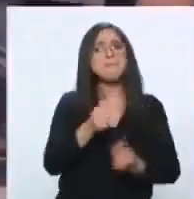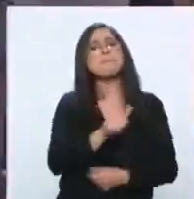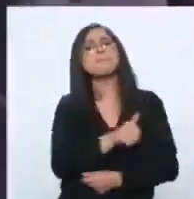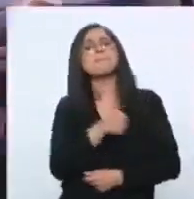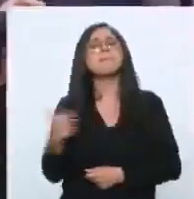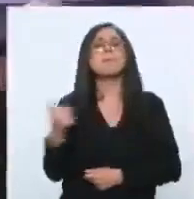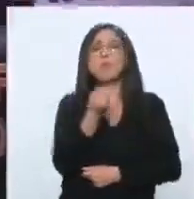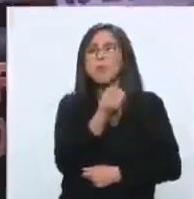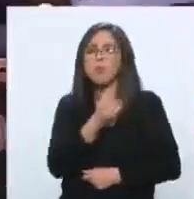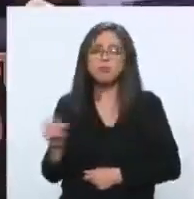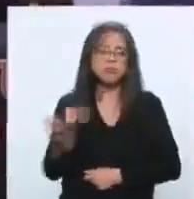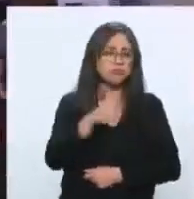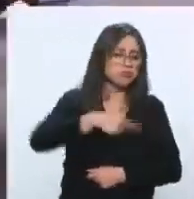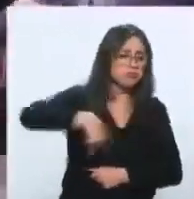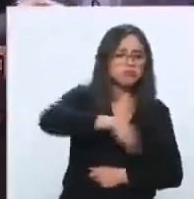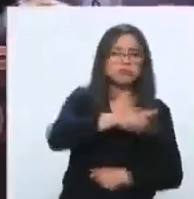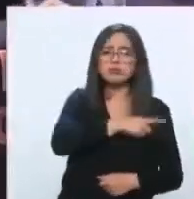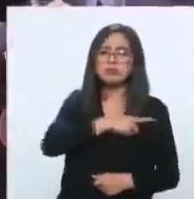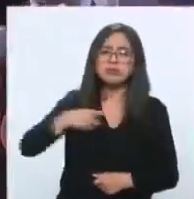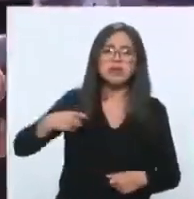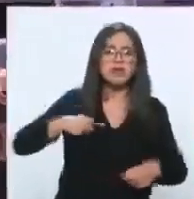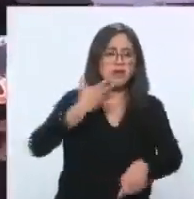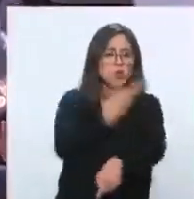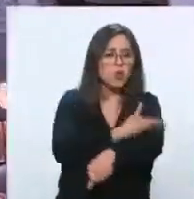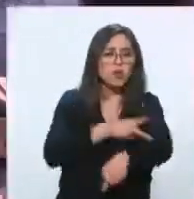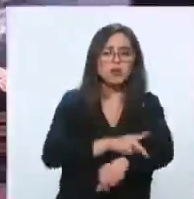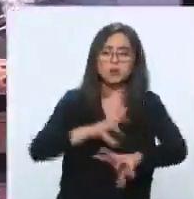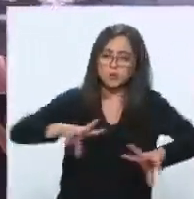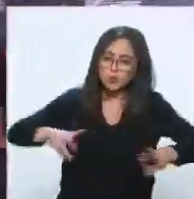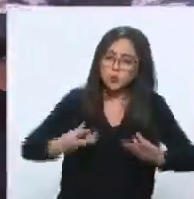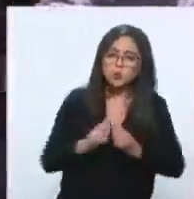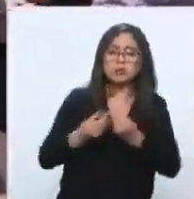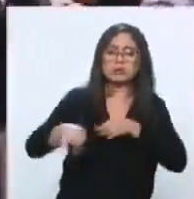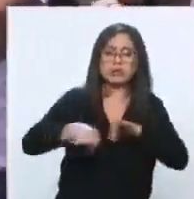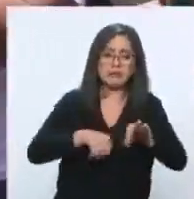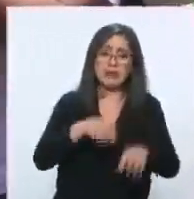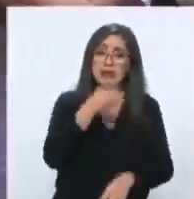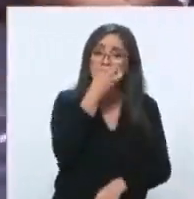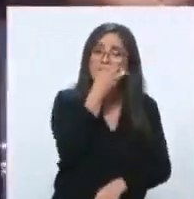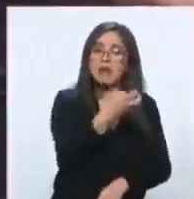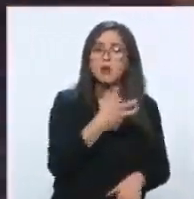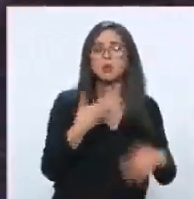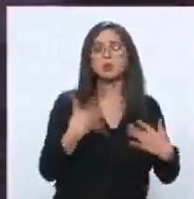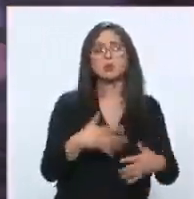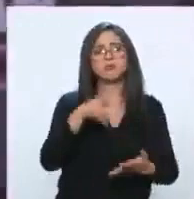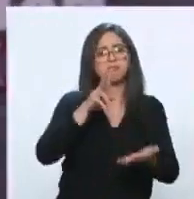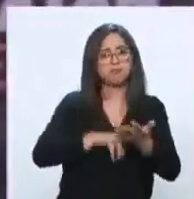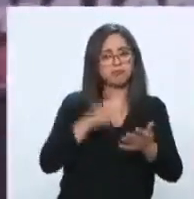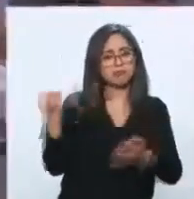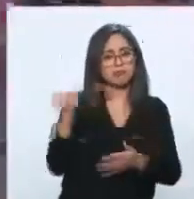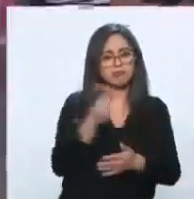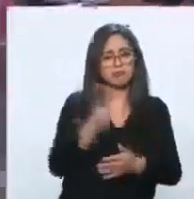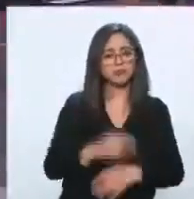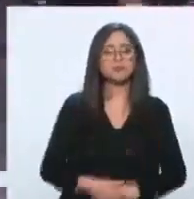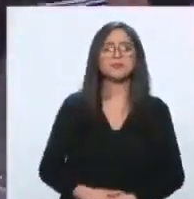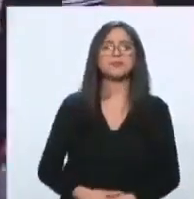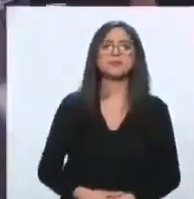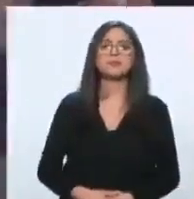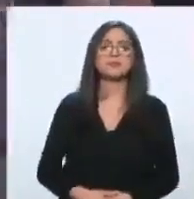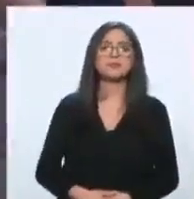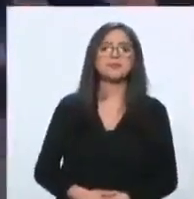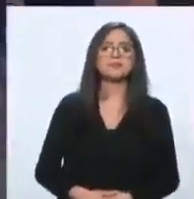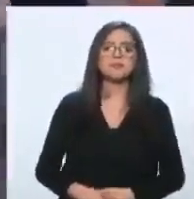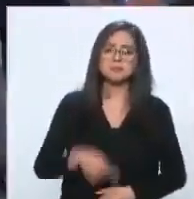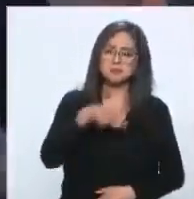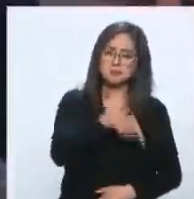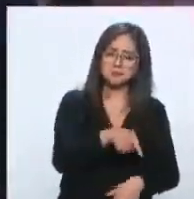que tenemos de coordinarnos y trabajar de manera conjunta. Ese es uno de los mayores retos. ¿Hay claridad y precisión en estas